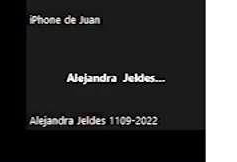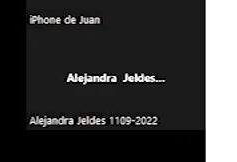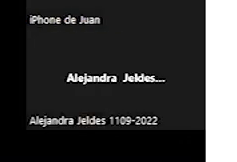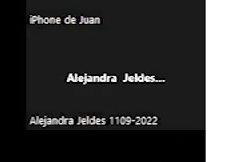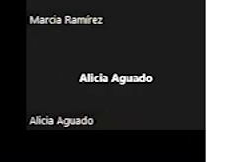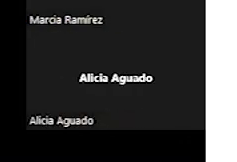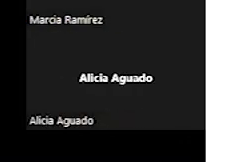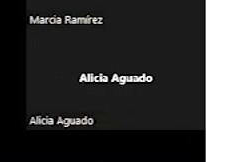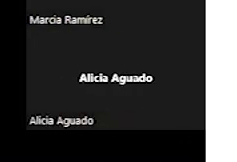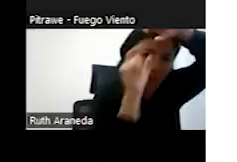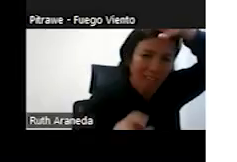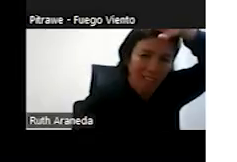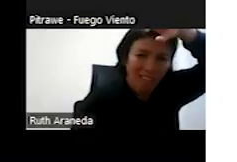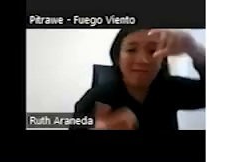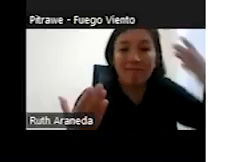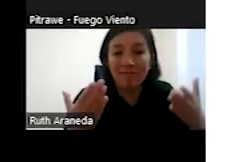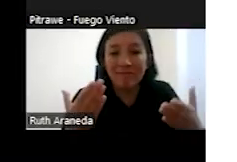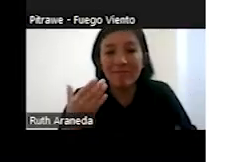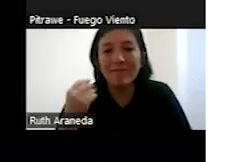relacionadas con procesos